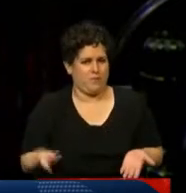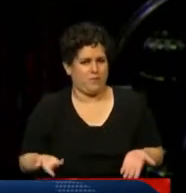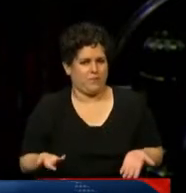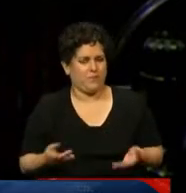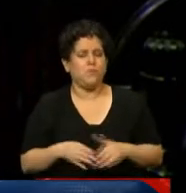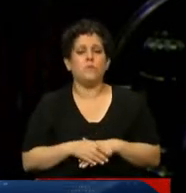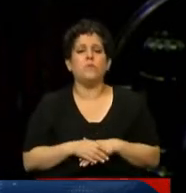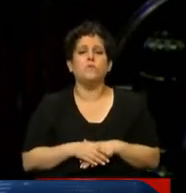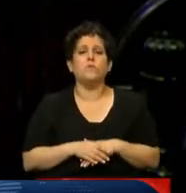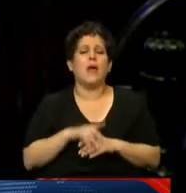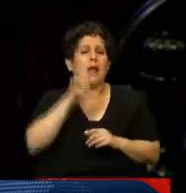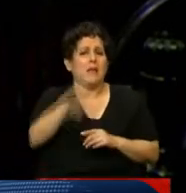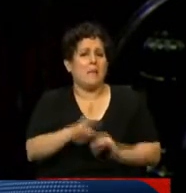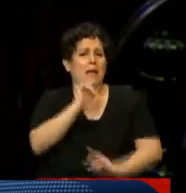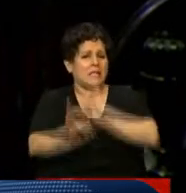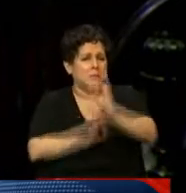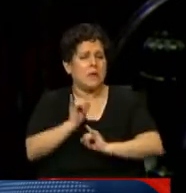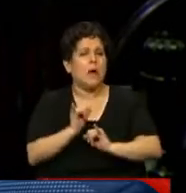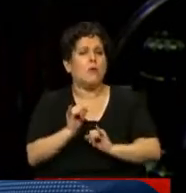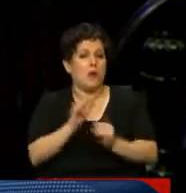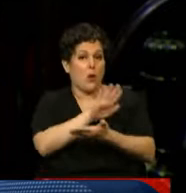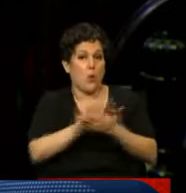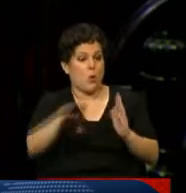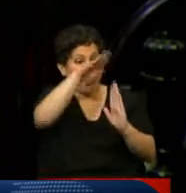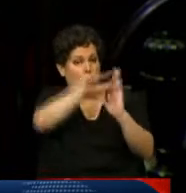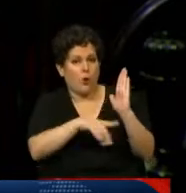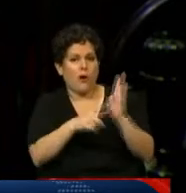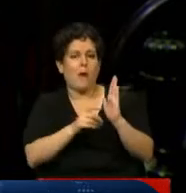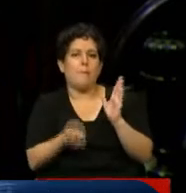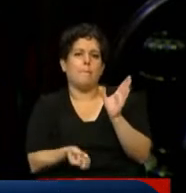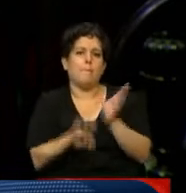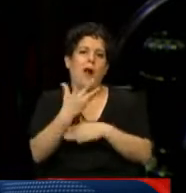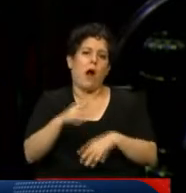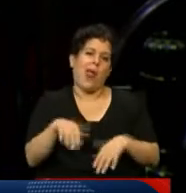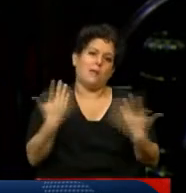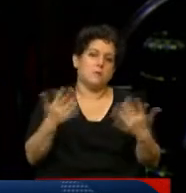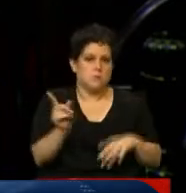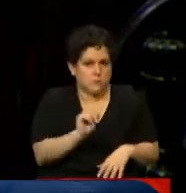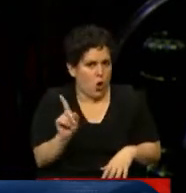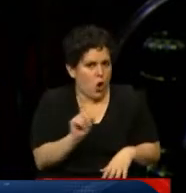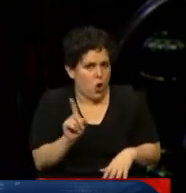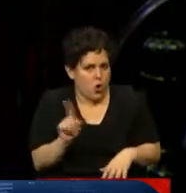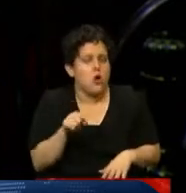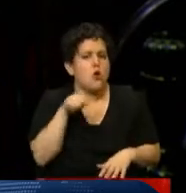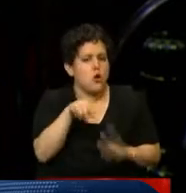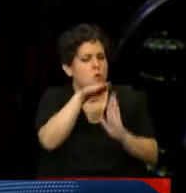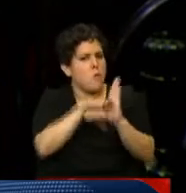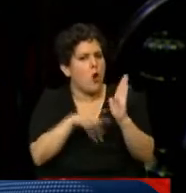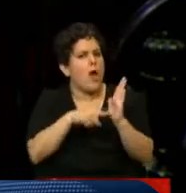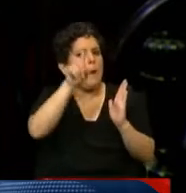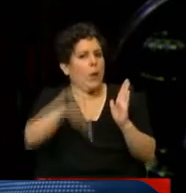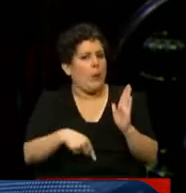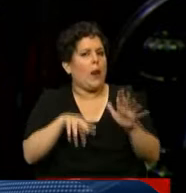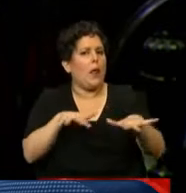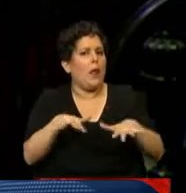explicó que este nuevo programa no sale de un repollo. Este programa tiene su causa en